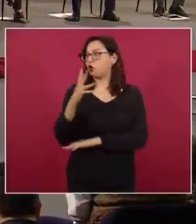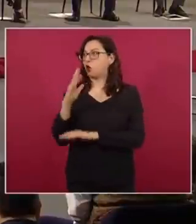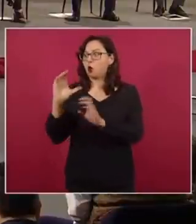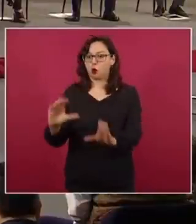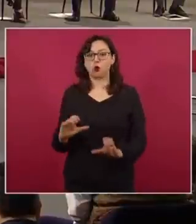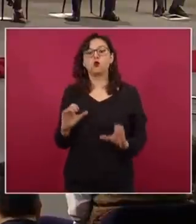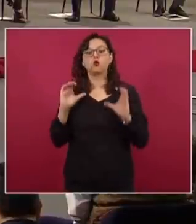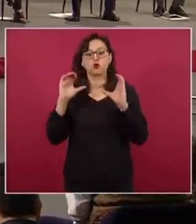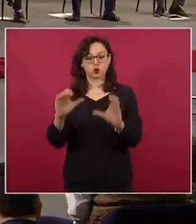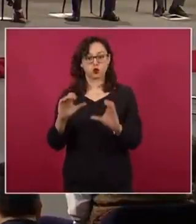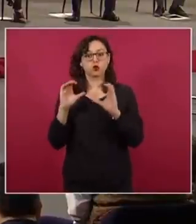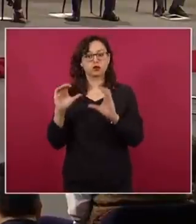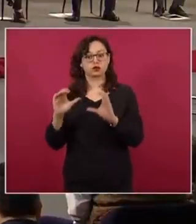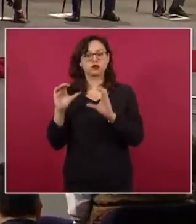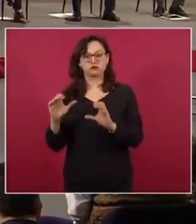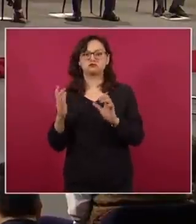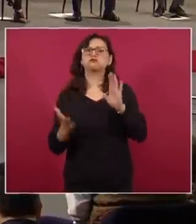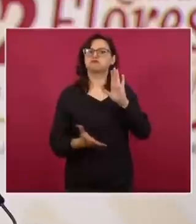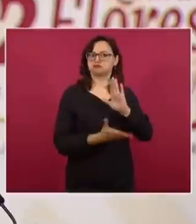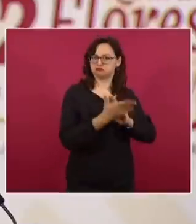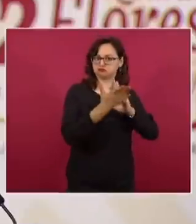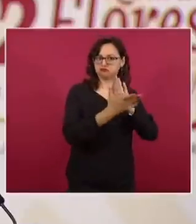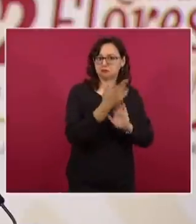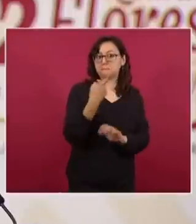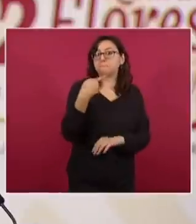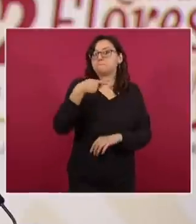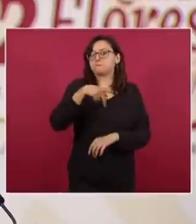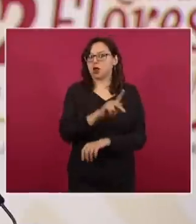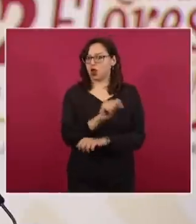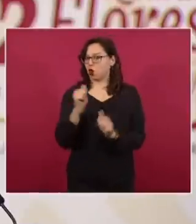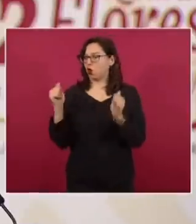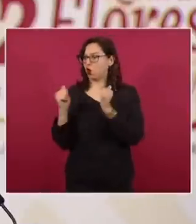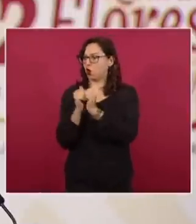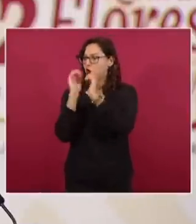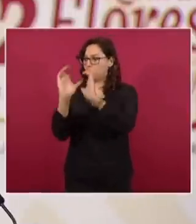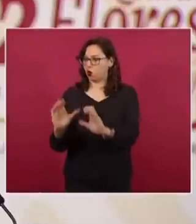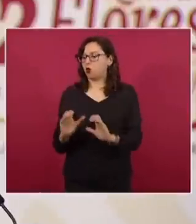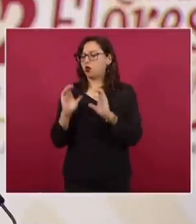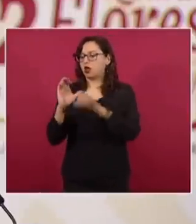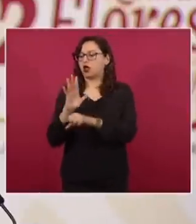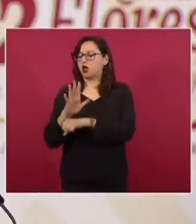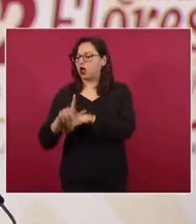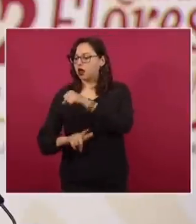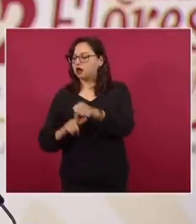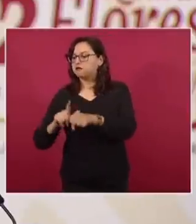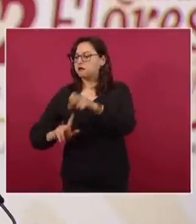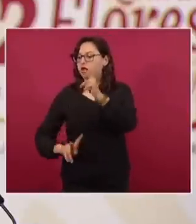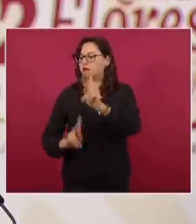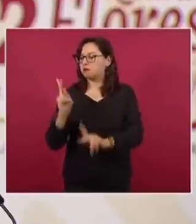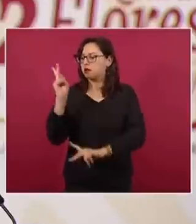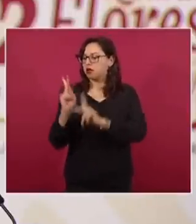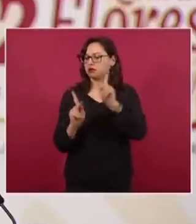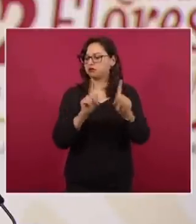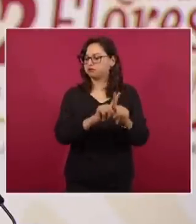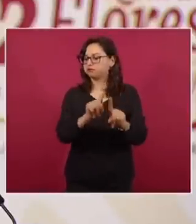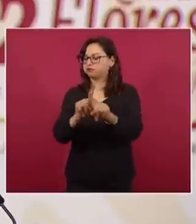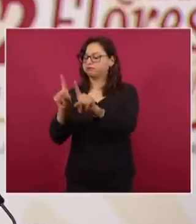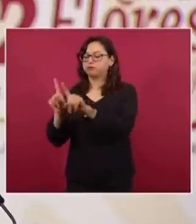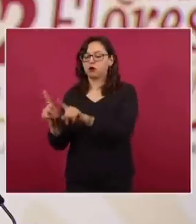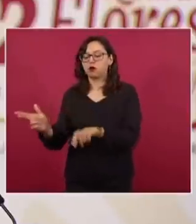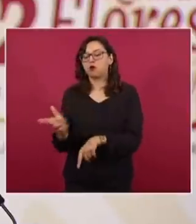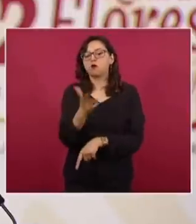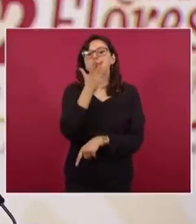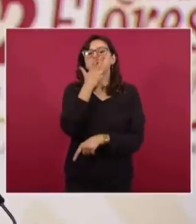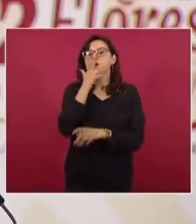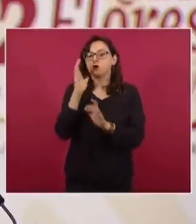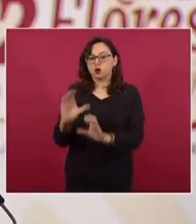concretas durante los trabajos de construcción para el cuidado y preservación de la flora y fauna y demás recursos naturales de la región.